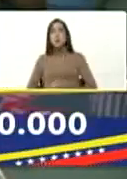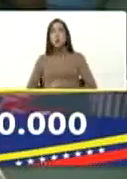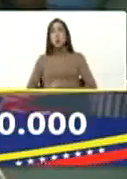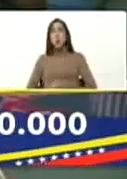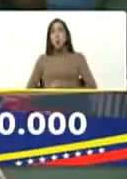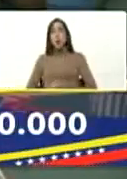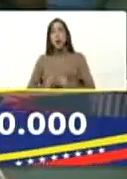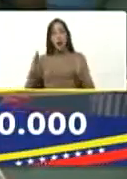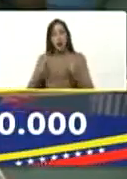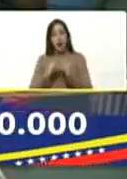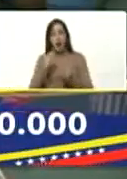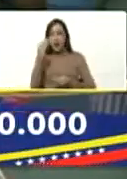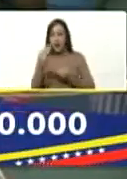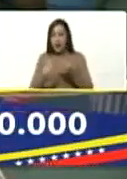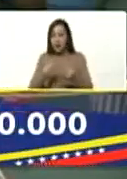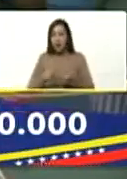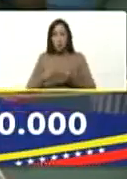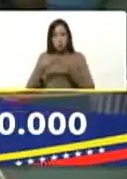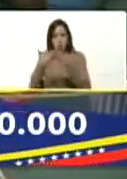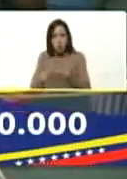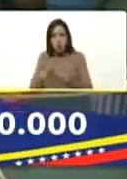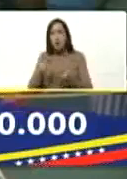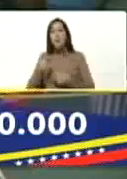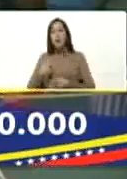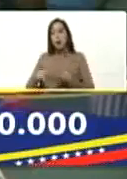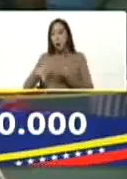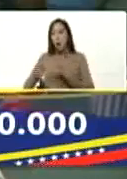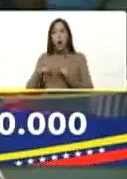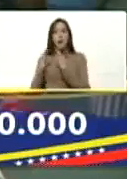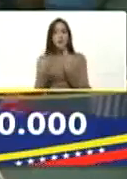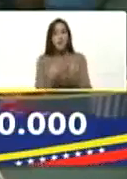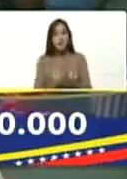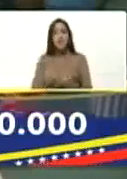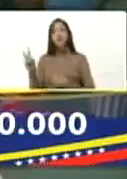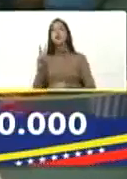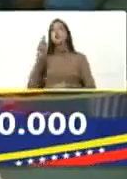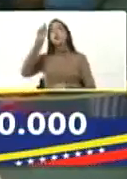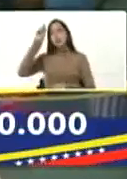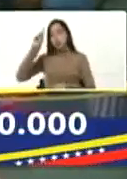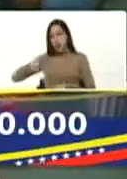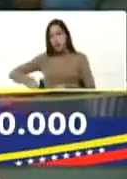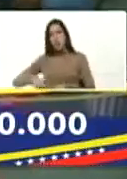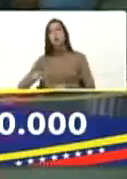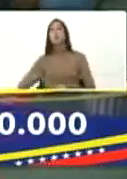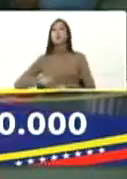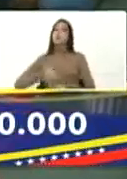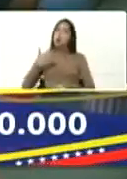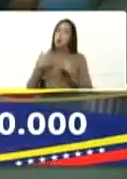ha hecho en nosotros, para que otras familias venezolanas también